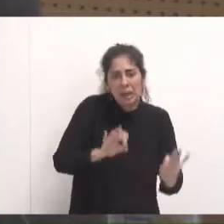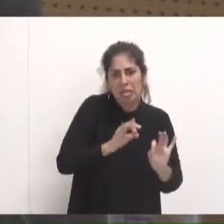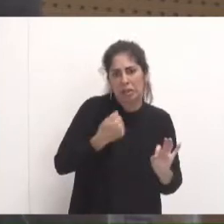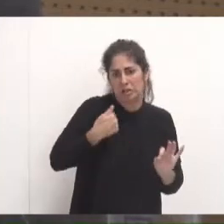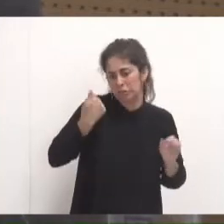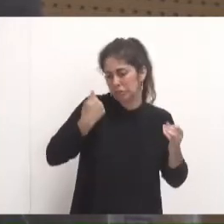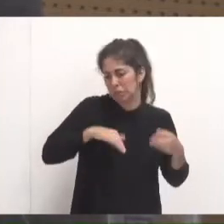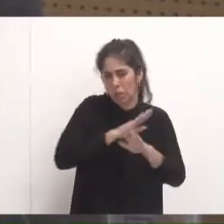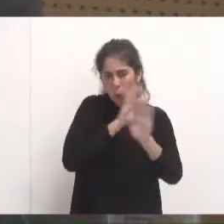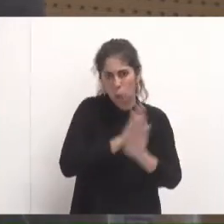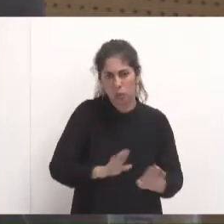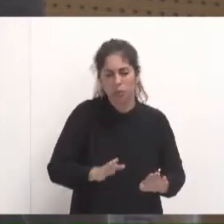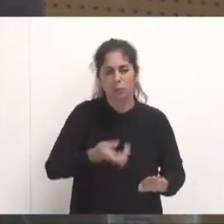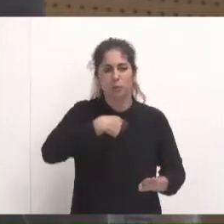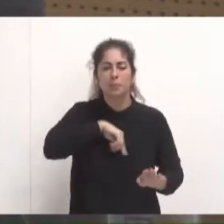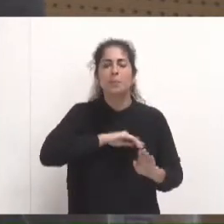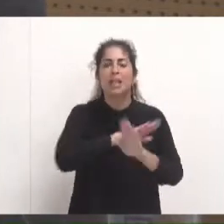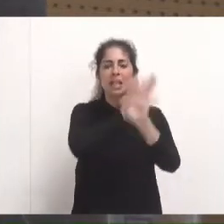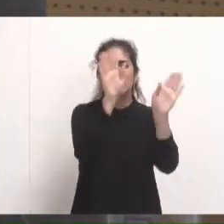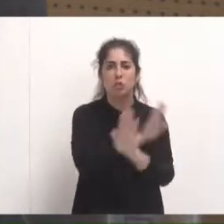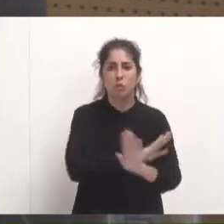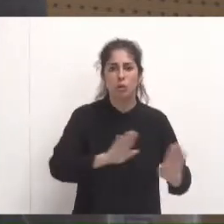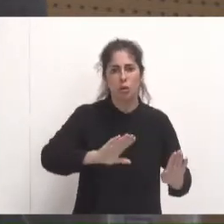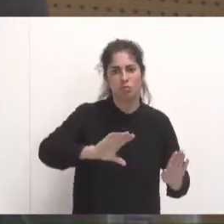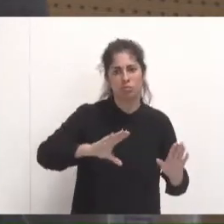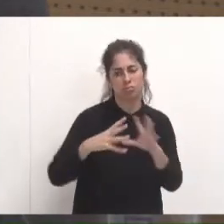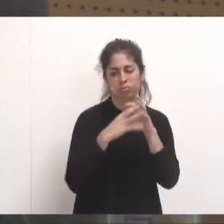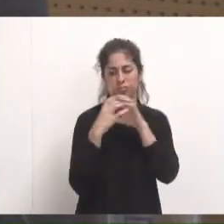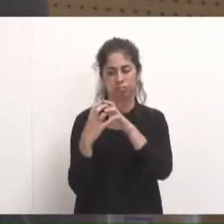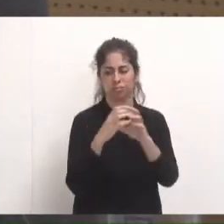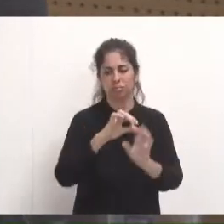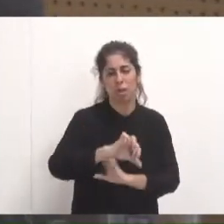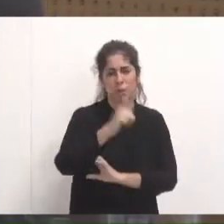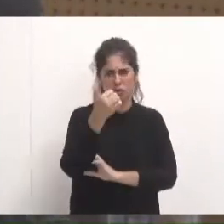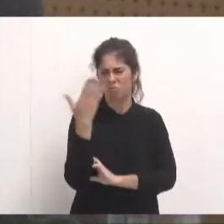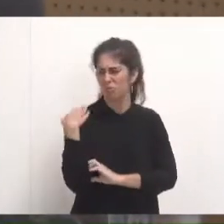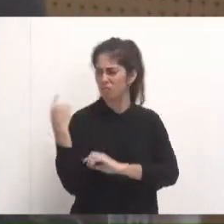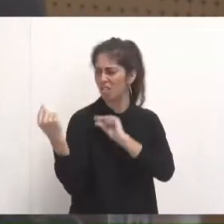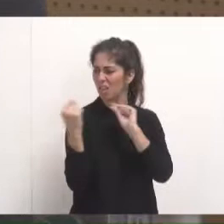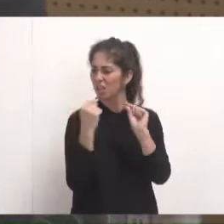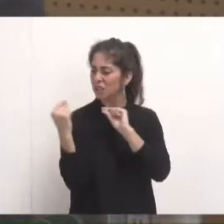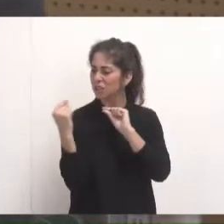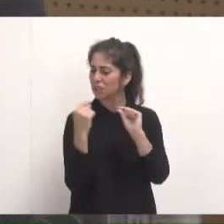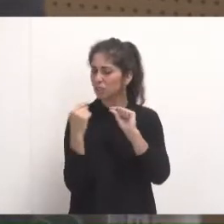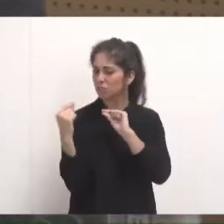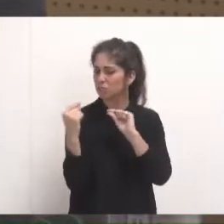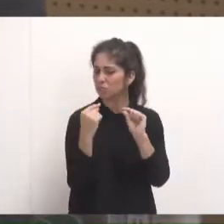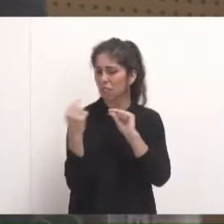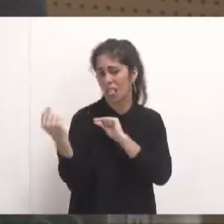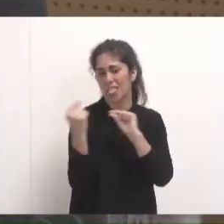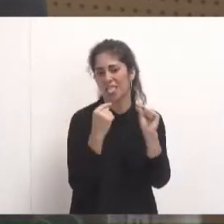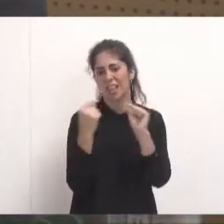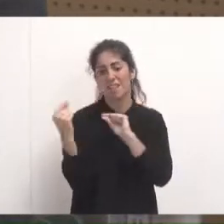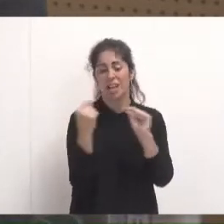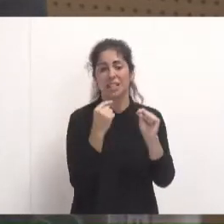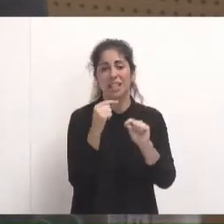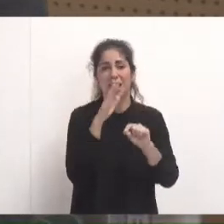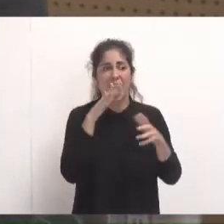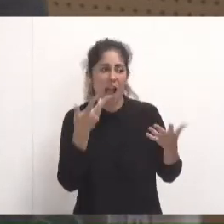Aprobamos por unanimidad una resolución a propuesta de este grupo de Podemos en el pasado debate, lo que solemos llamar el debate del estado de la